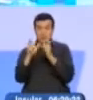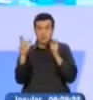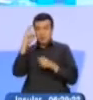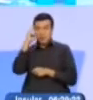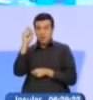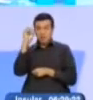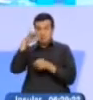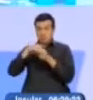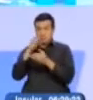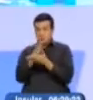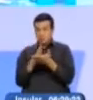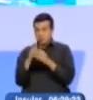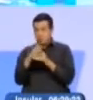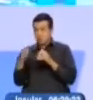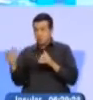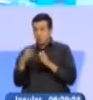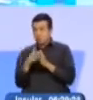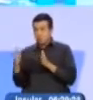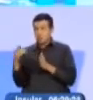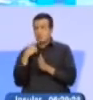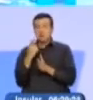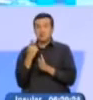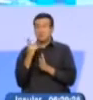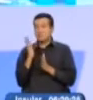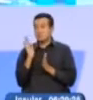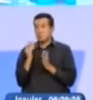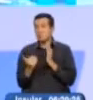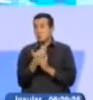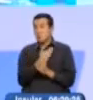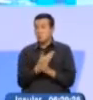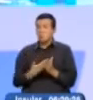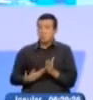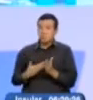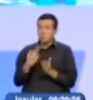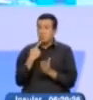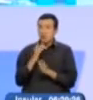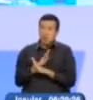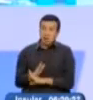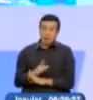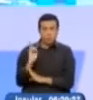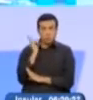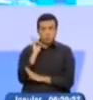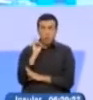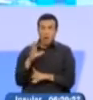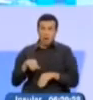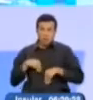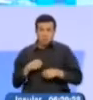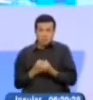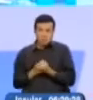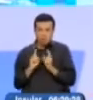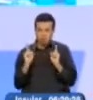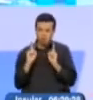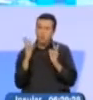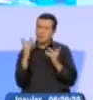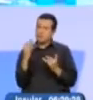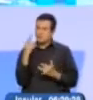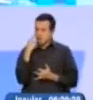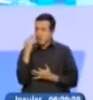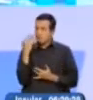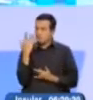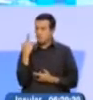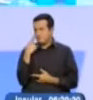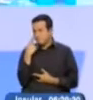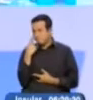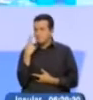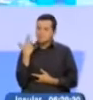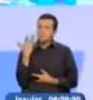por Guillermo Lasso dicen que no tienen una posición frente al nuevo gobierno, no lo rechazan y tampoco lo apoyan. Esperan a ver cómo